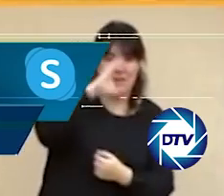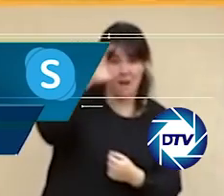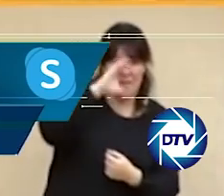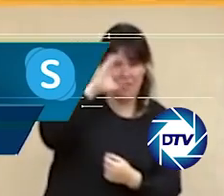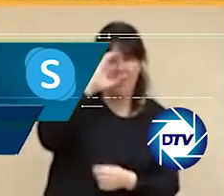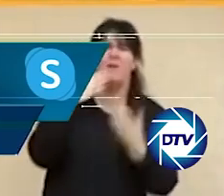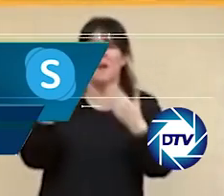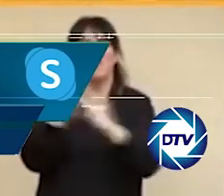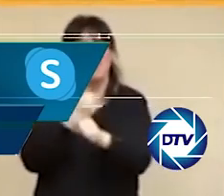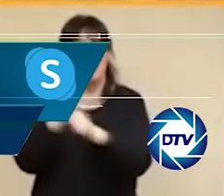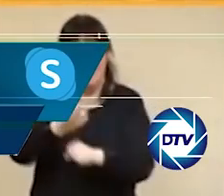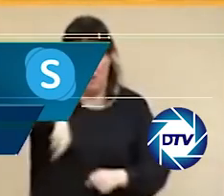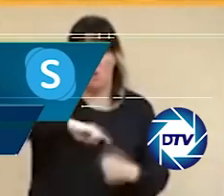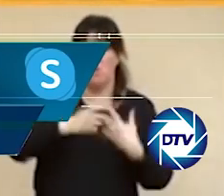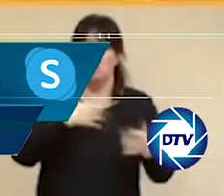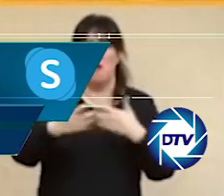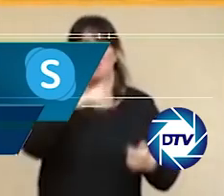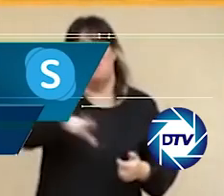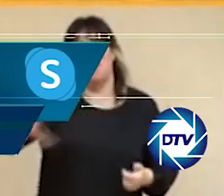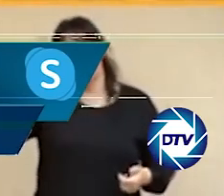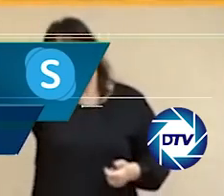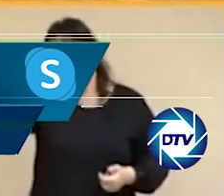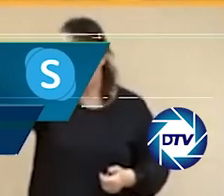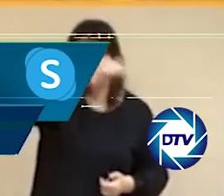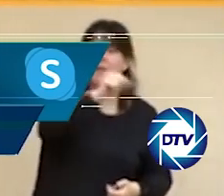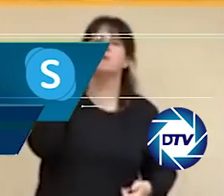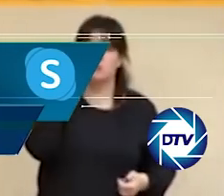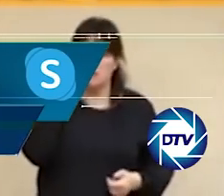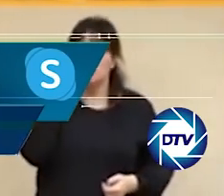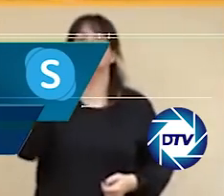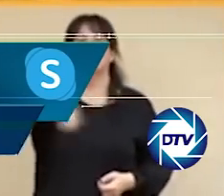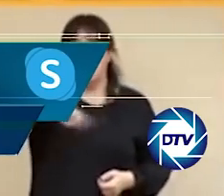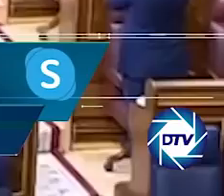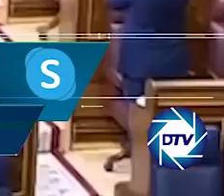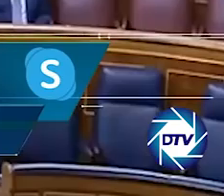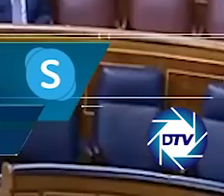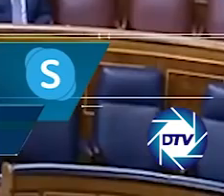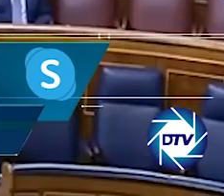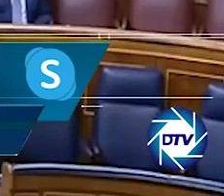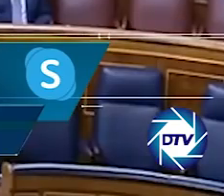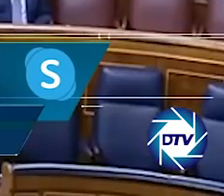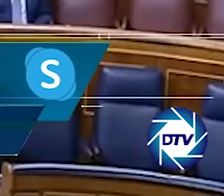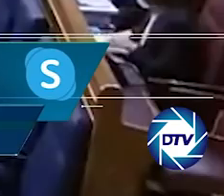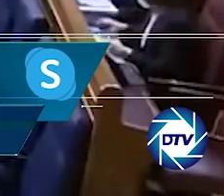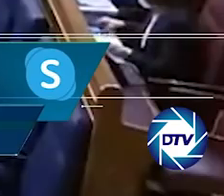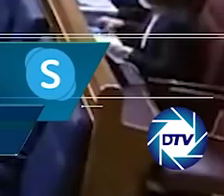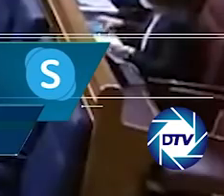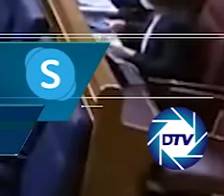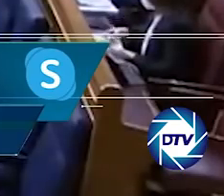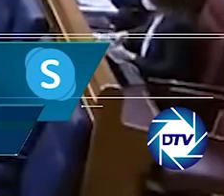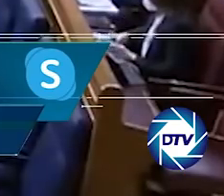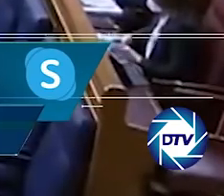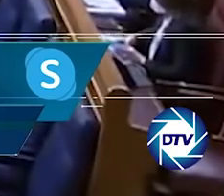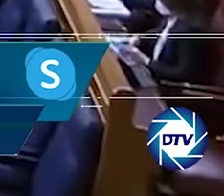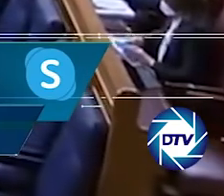qué nos estamos metiendo en una agenda 2030? ¿Por qué nos están diciendo que en 2023 determinados coches hay que mandarlos a achatarrar? ¿Por qué nos están diciendo que es